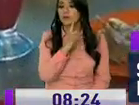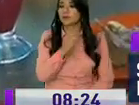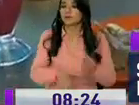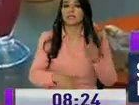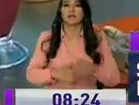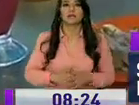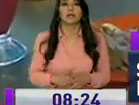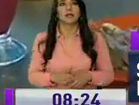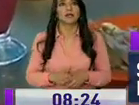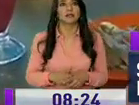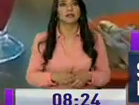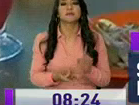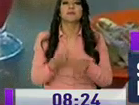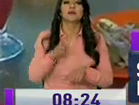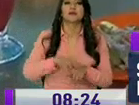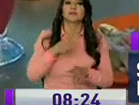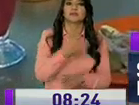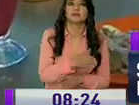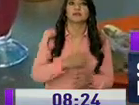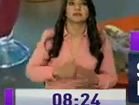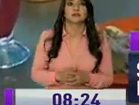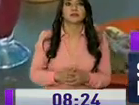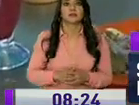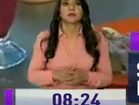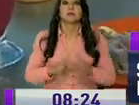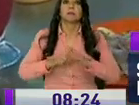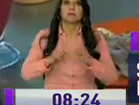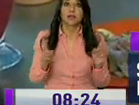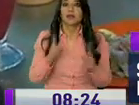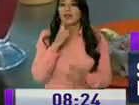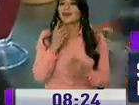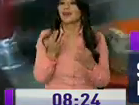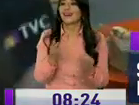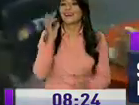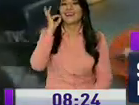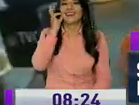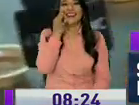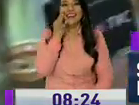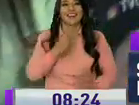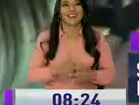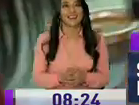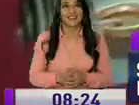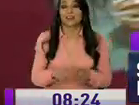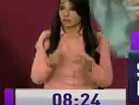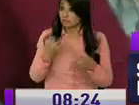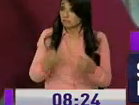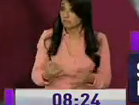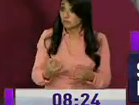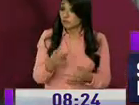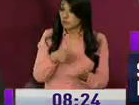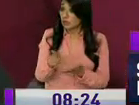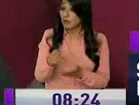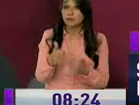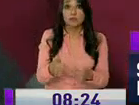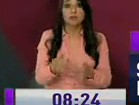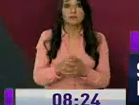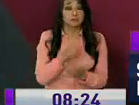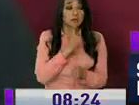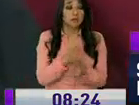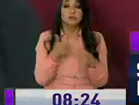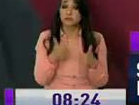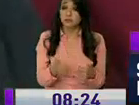esos casos. Vengo por primera vez acá, pues lo que puedo decir es que el sabor está muy rico. ¿Y le pareció un precio justo? Sí,